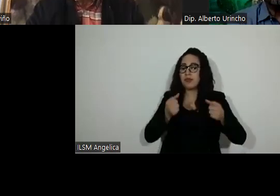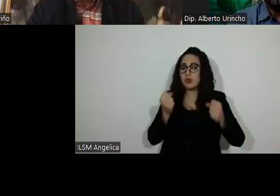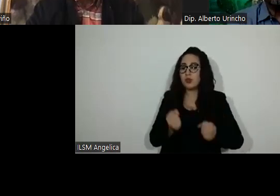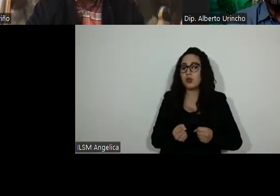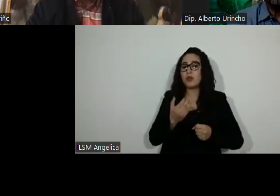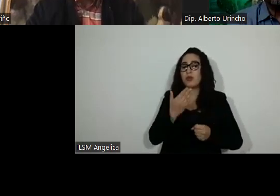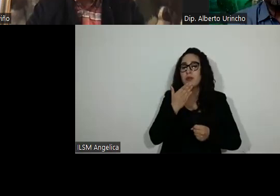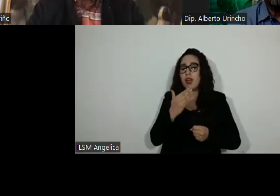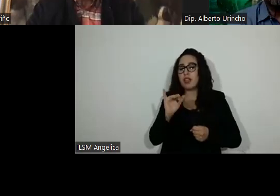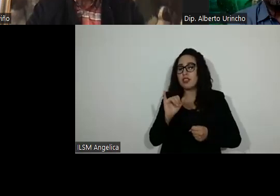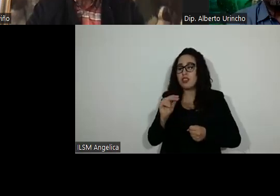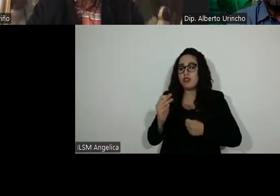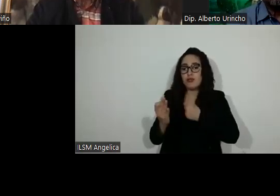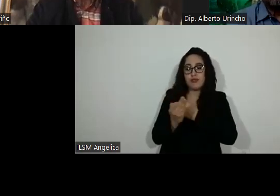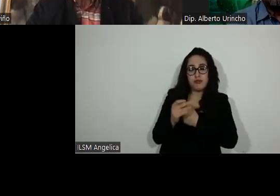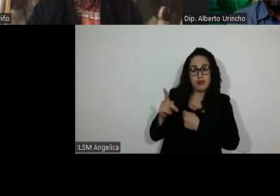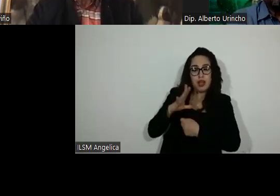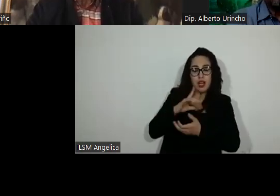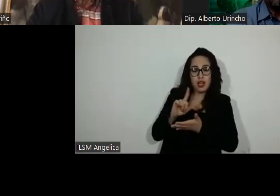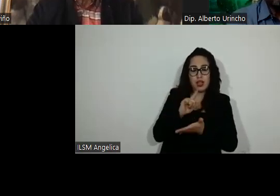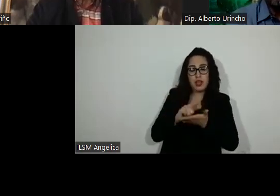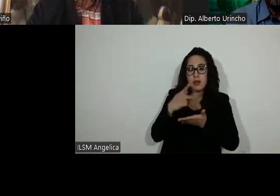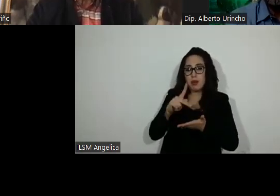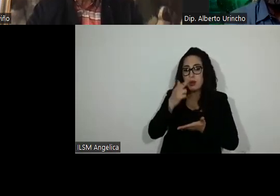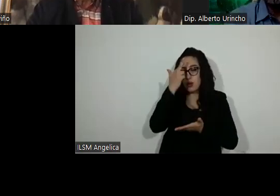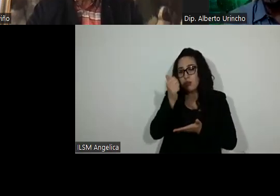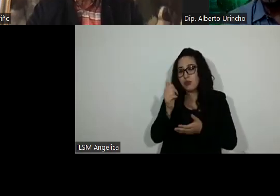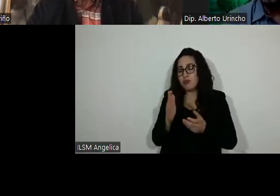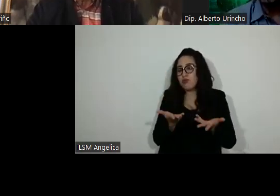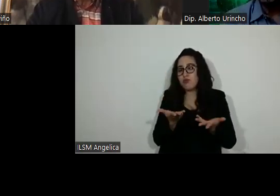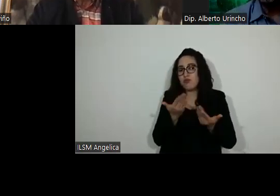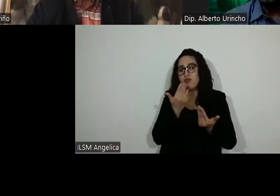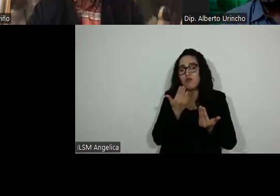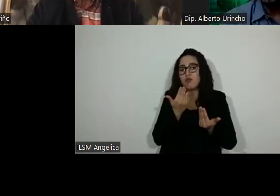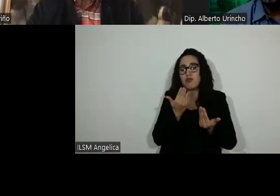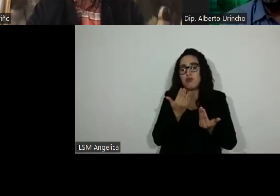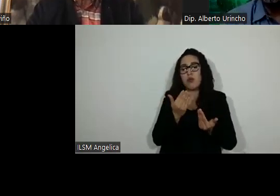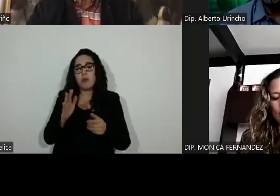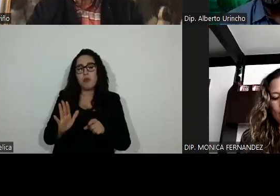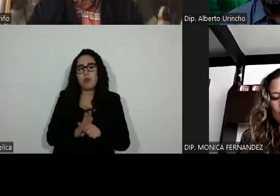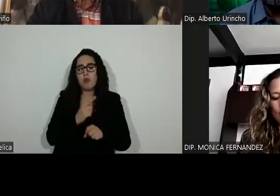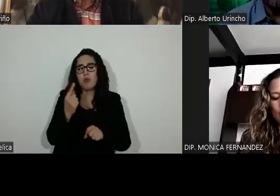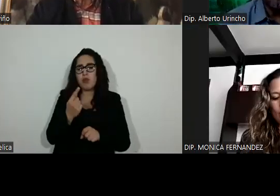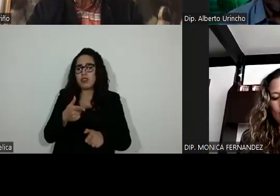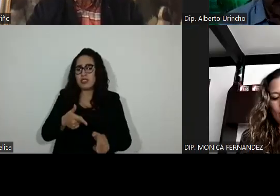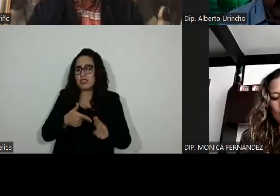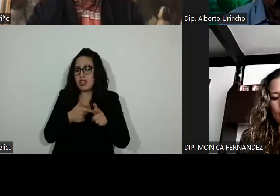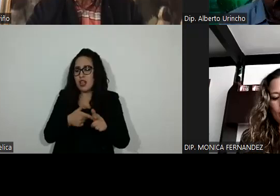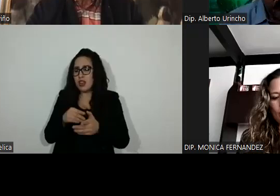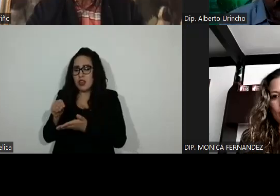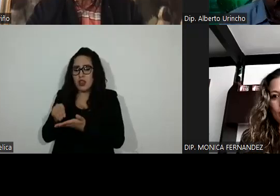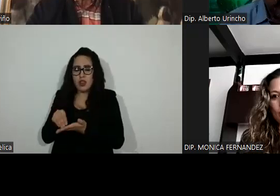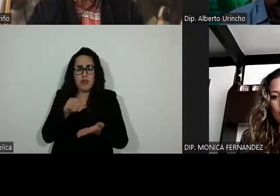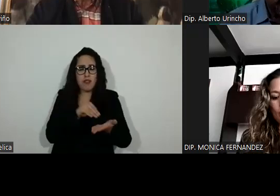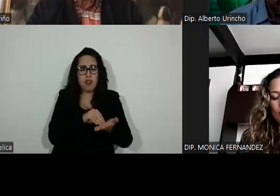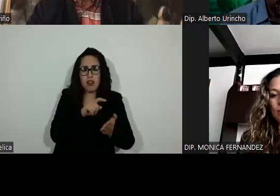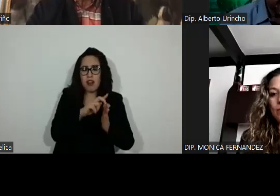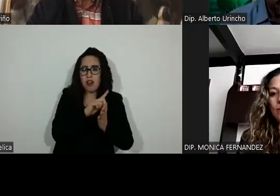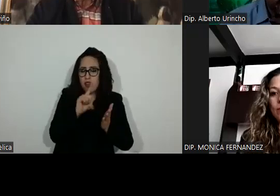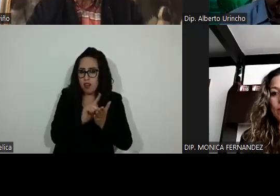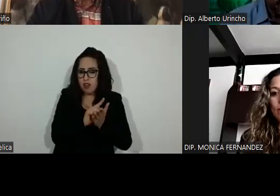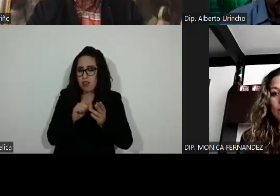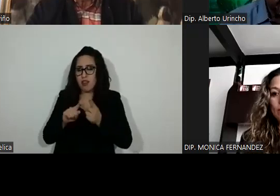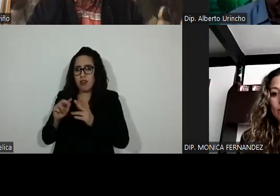sin que se advierta una razón objetiva de por qué se establece a lo largo de estos instrumentos jurídicos los elementos que debe